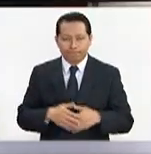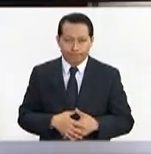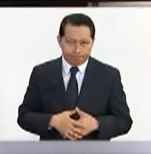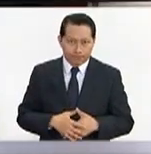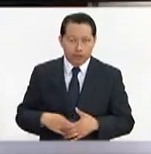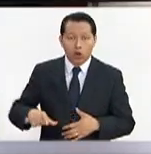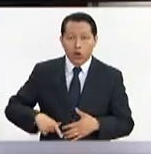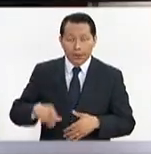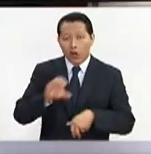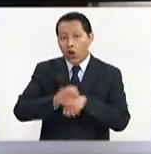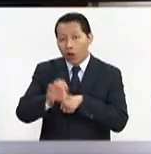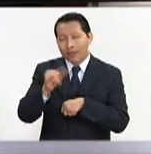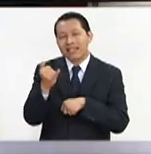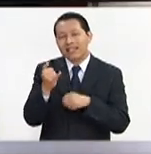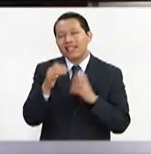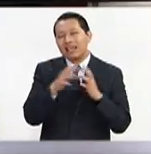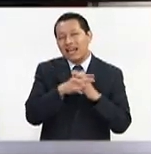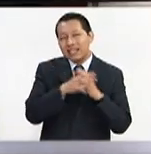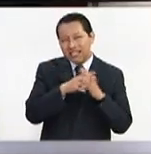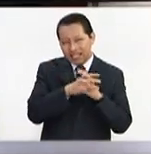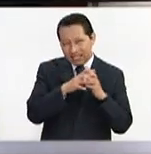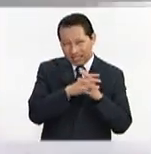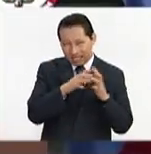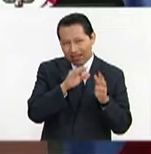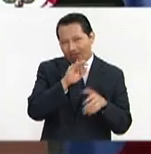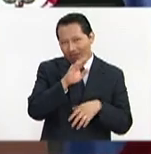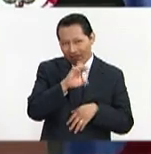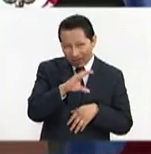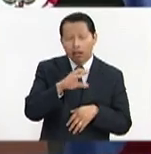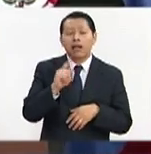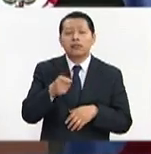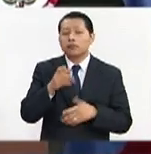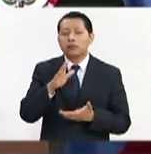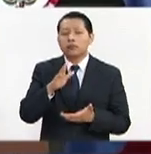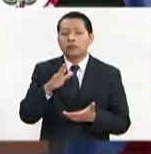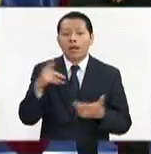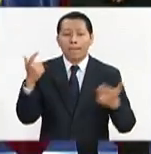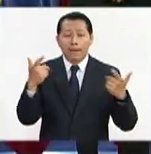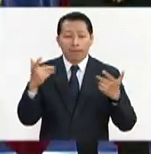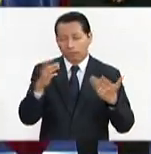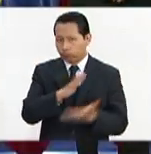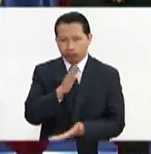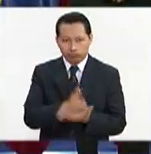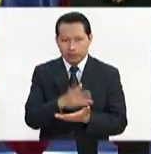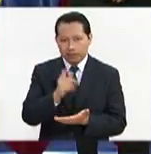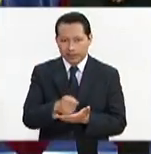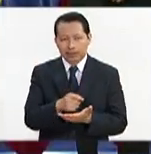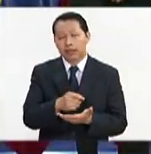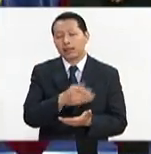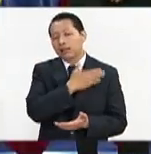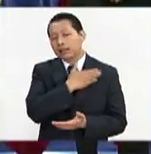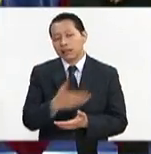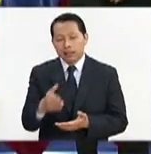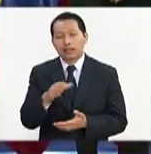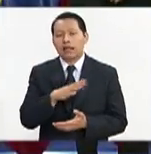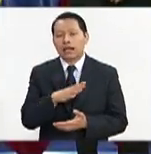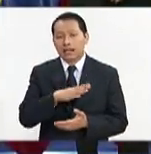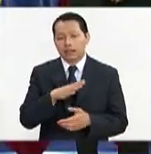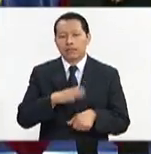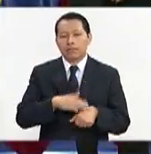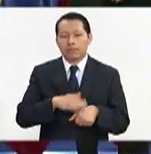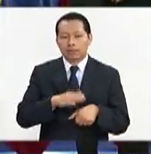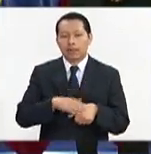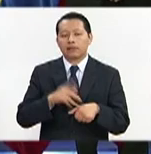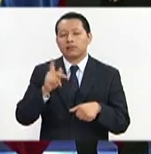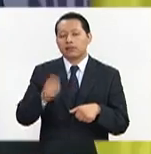El gobierno de Colombia y la guerrilla del Ejército de Liberación Nacional iniciaron un cese al fuego bilateral luego de más de medio siglo de enfrentamientos.